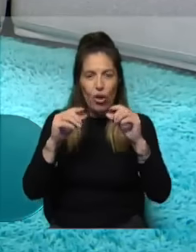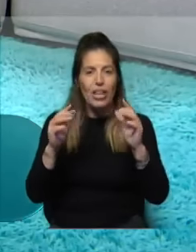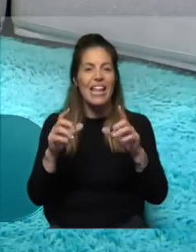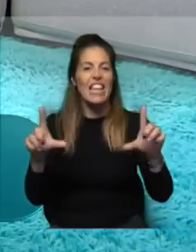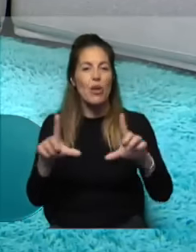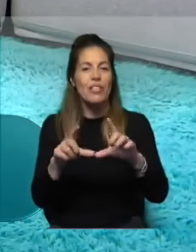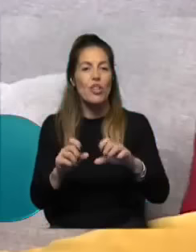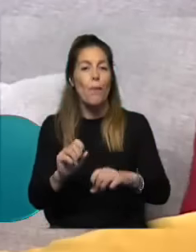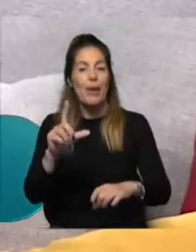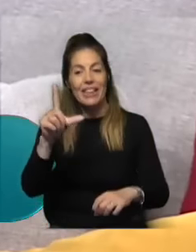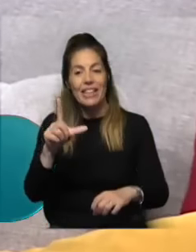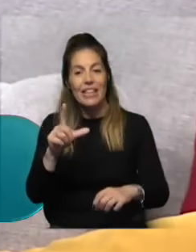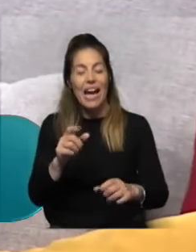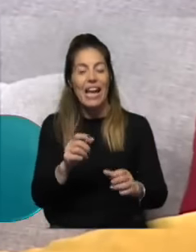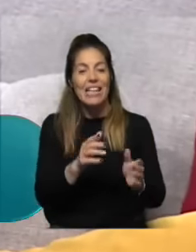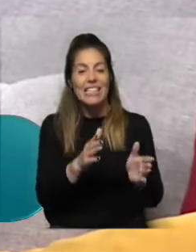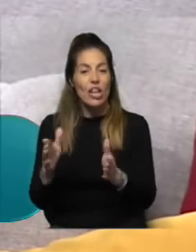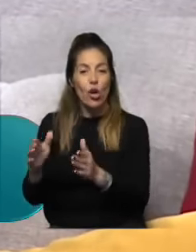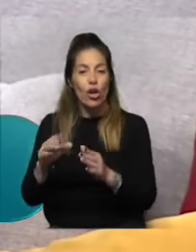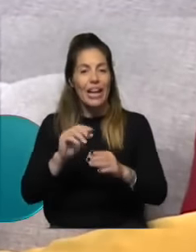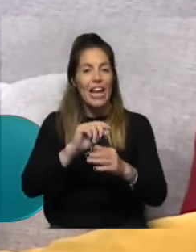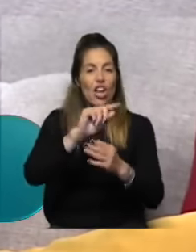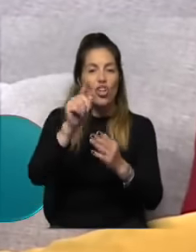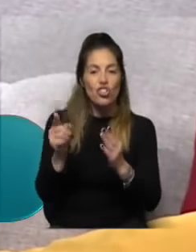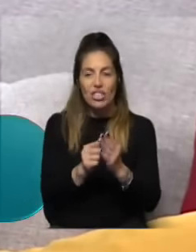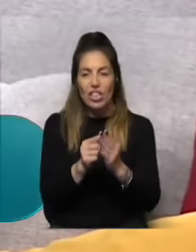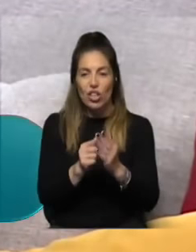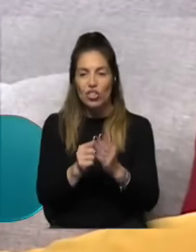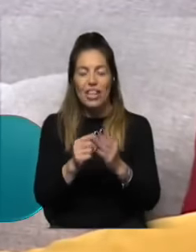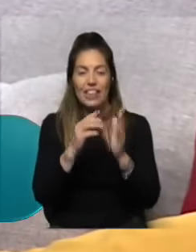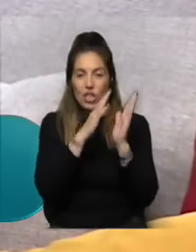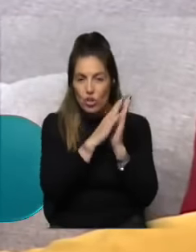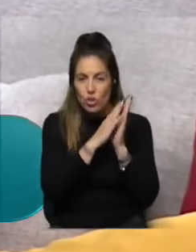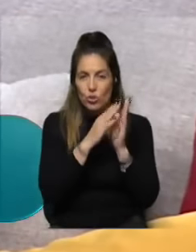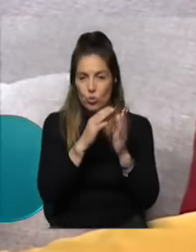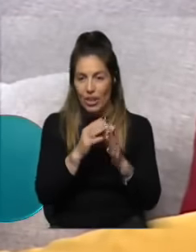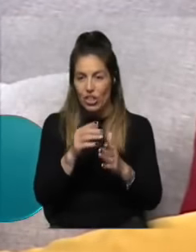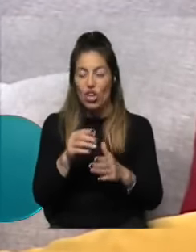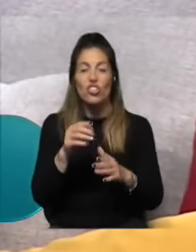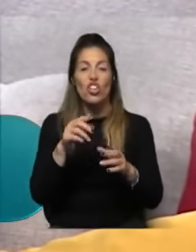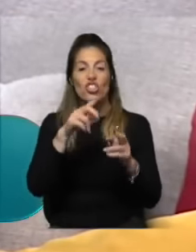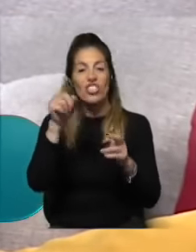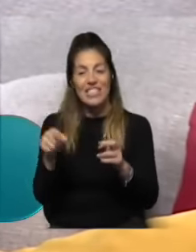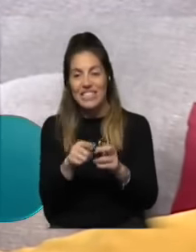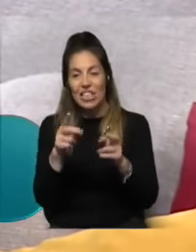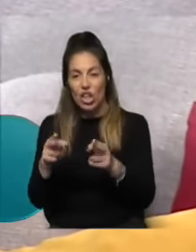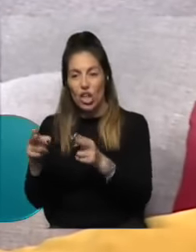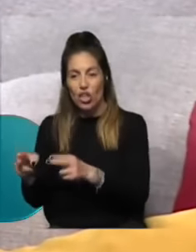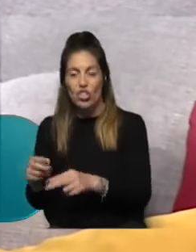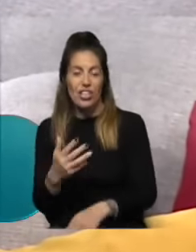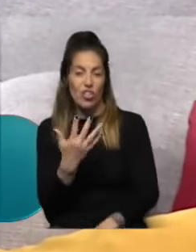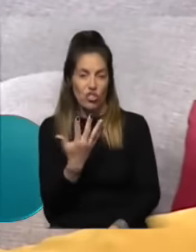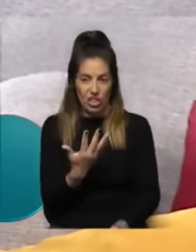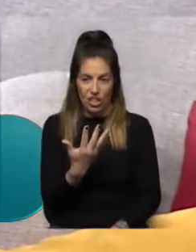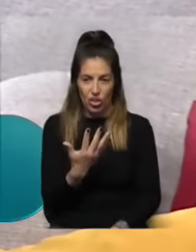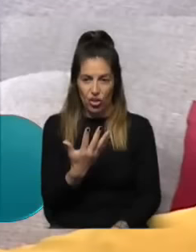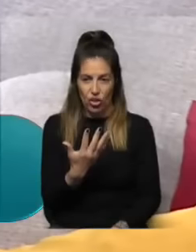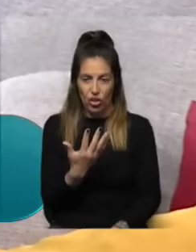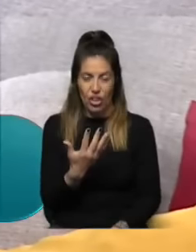se corren los ciclos de sueño. Necesitamos 5 ciclos de sueño durante la noche, ciclos REM. que tienen distribuciones más o menos